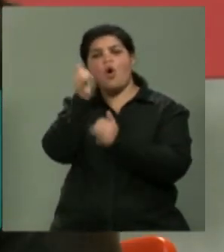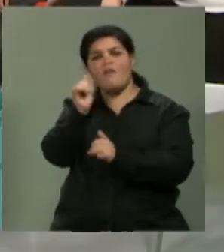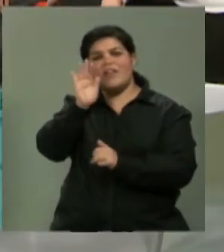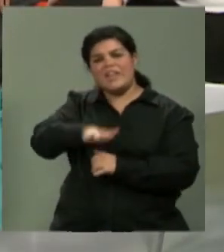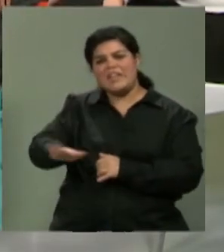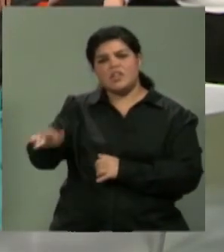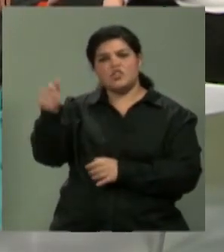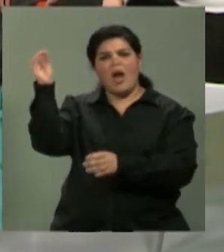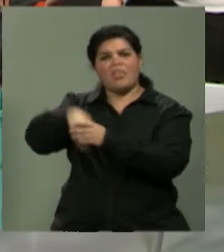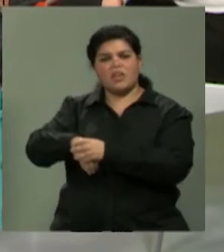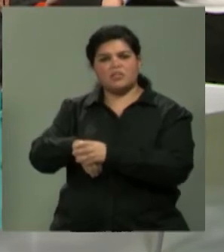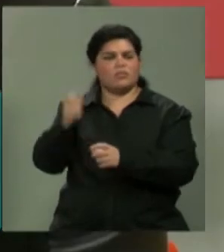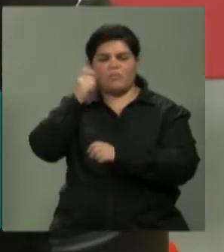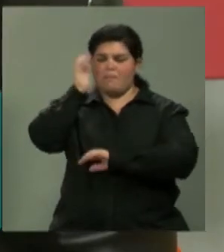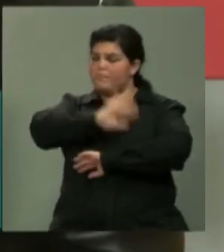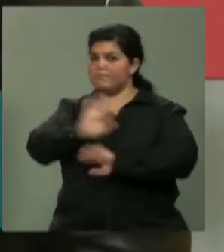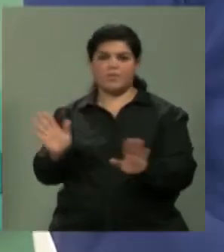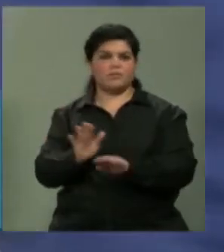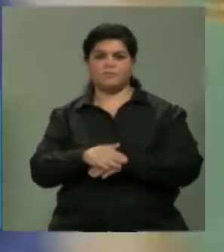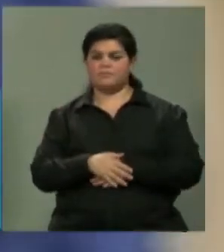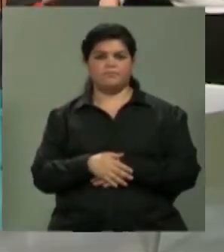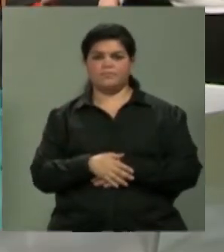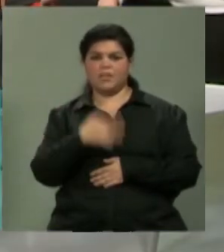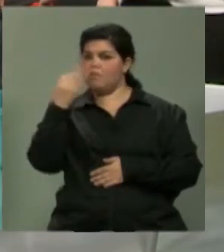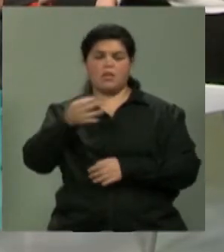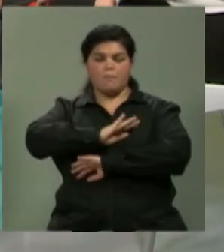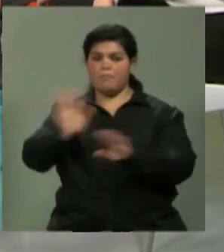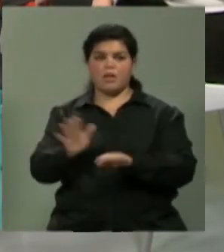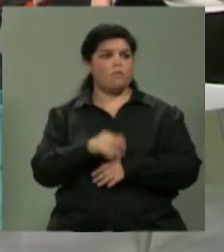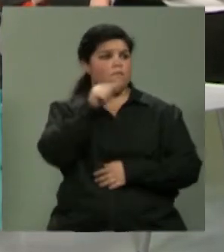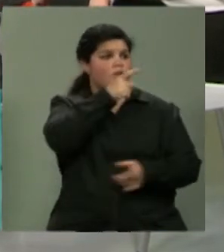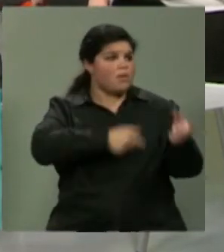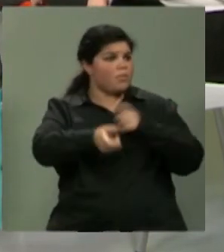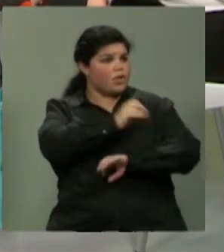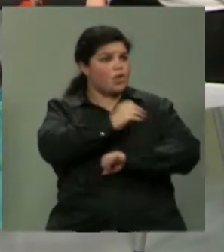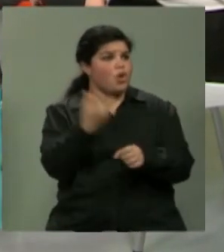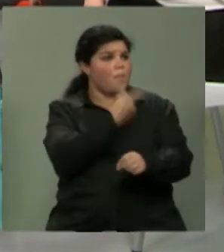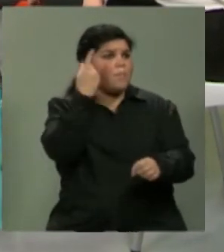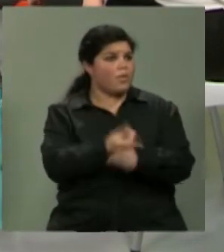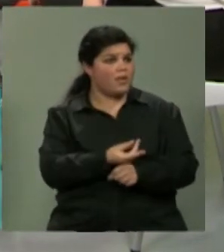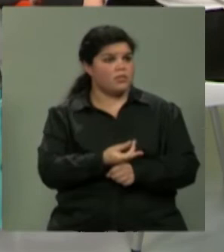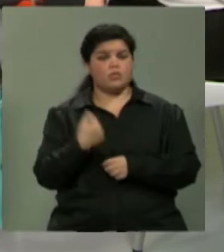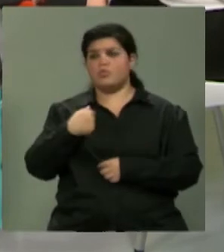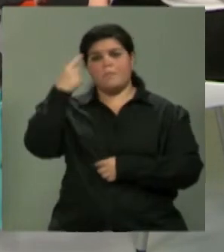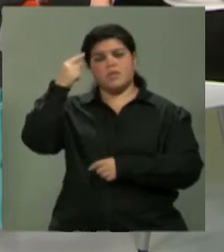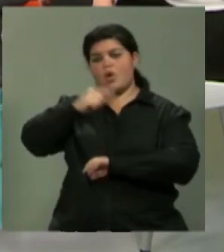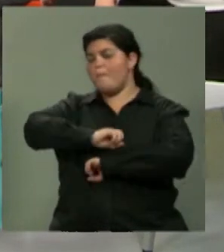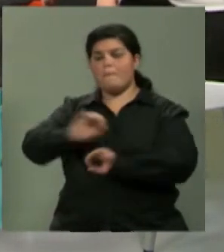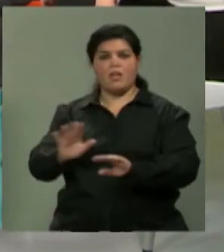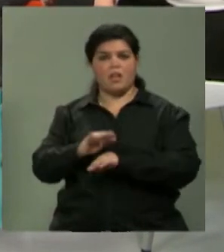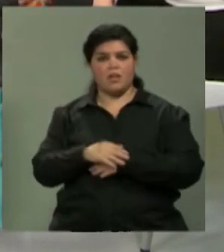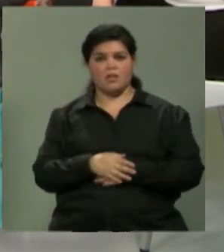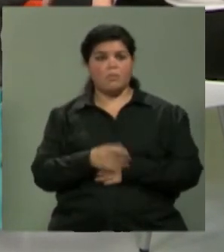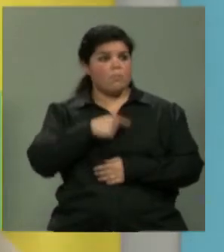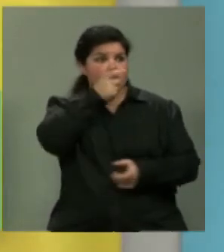niños. seguimos dejando Me en parece un horror, la vulnerabilidad? verdad. ¿Qué Jóvenes La verdad. delincuentes. No me lo puedes De jóvenes contestar. delincuentes profesionales. Me parece un horror. Pero Jóvenes no me delincuentes.